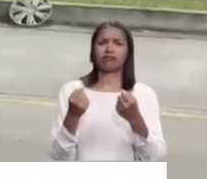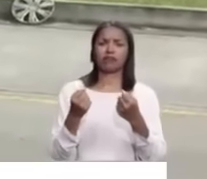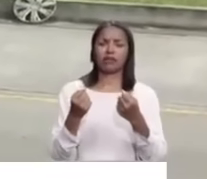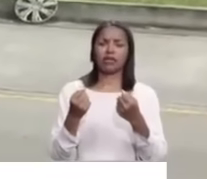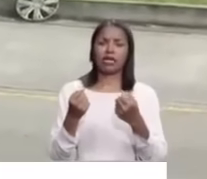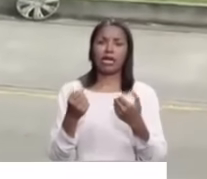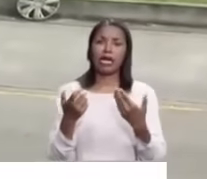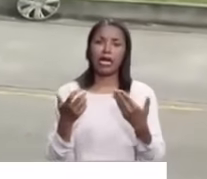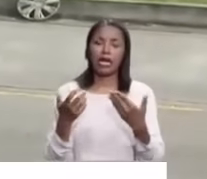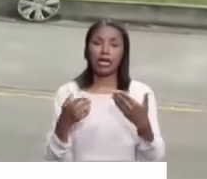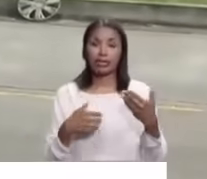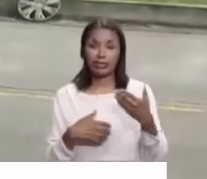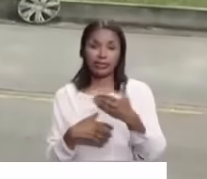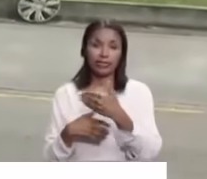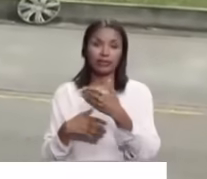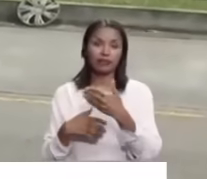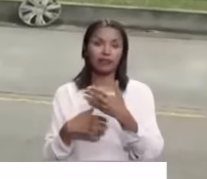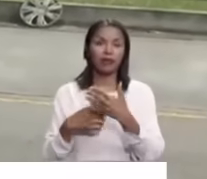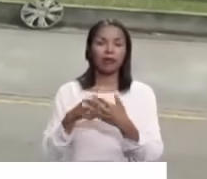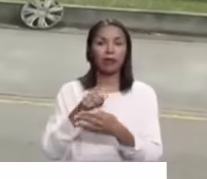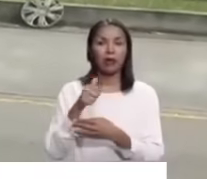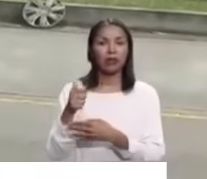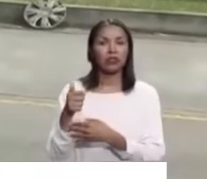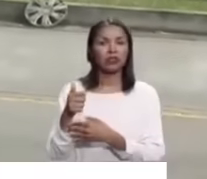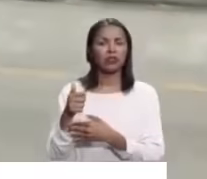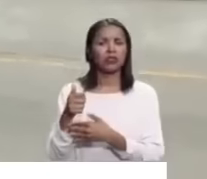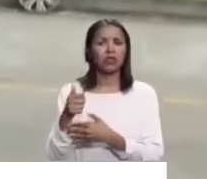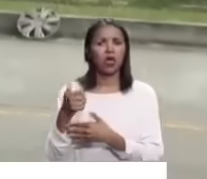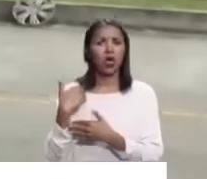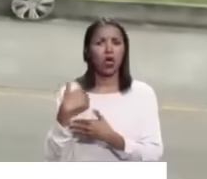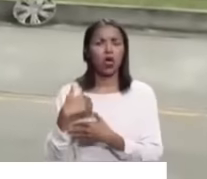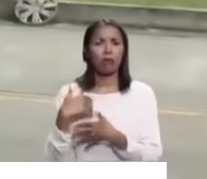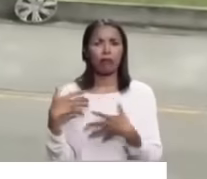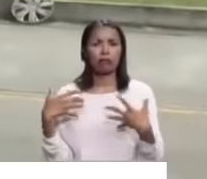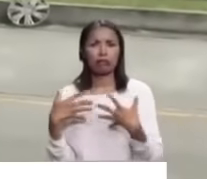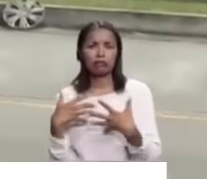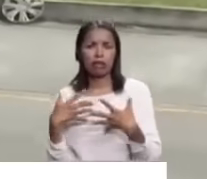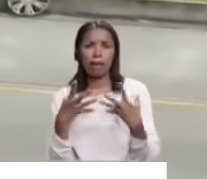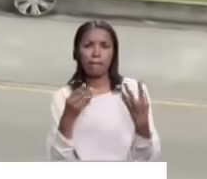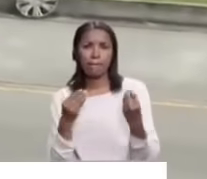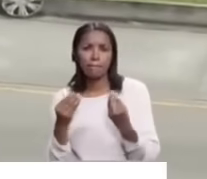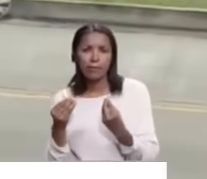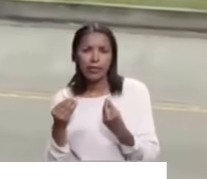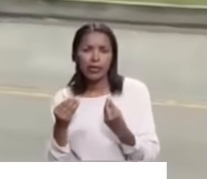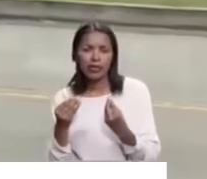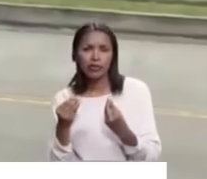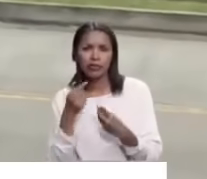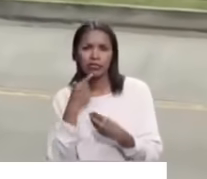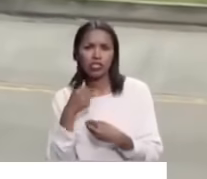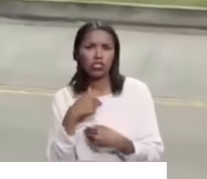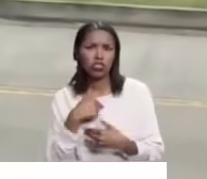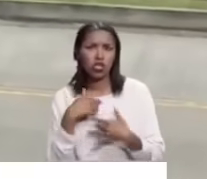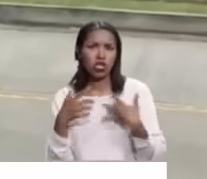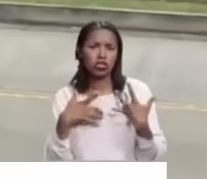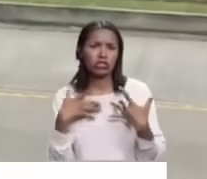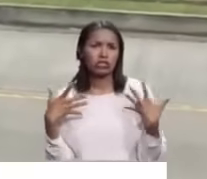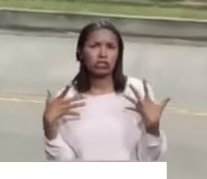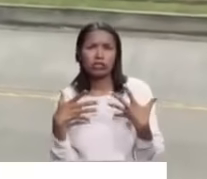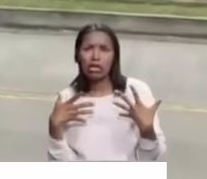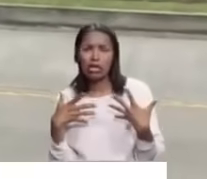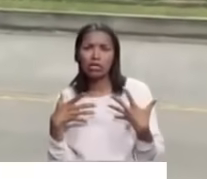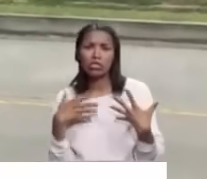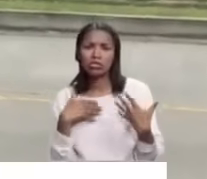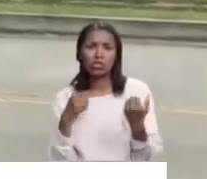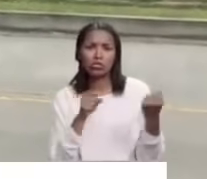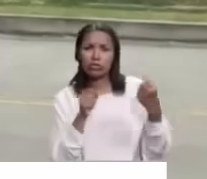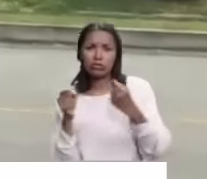Miguelito, sino en dirección hacia Plaza Edison. El señor se asustó muchísimo, el muchacho me decía, me asusté tanto y traté de